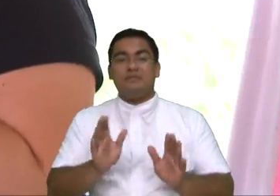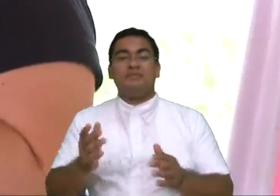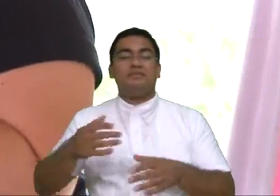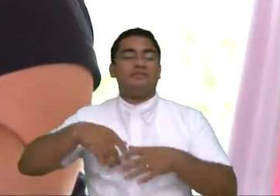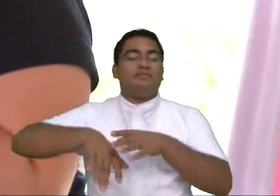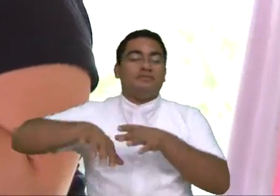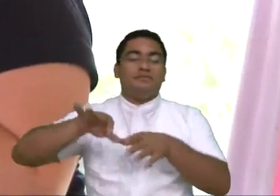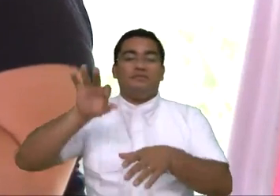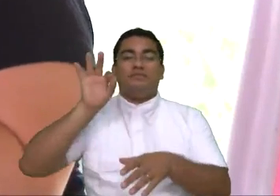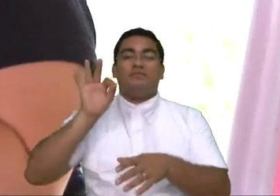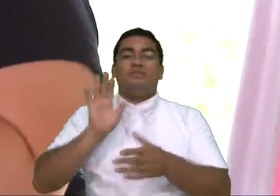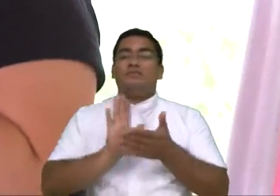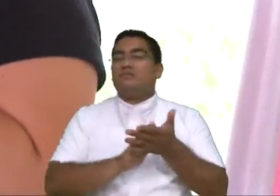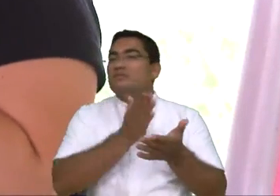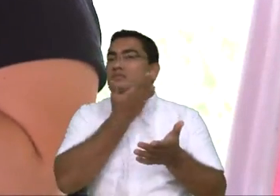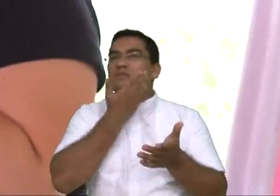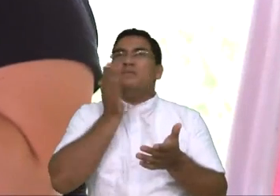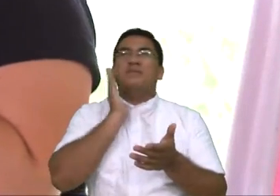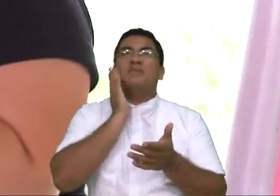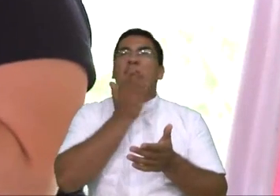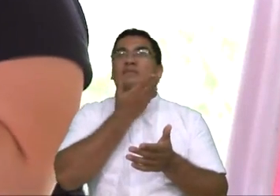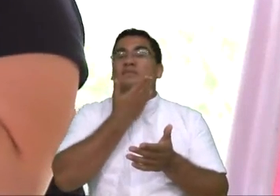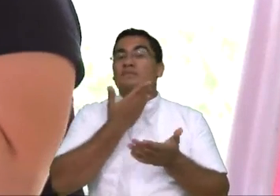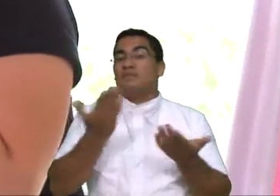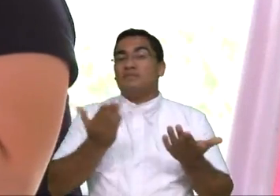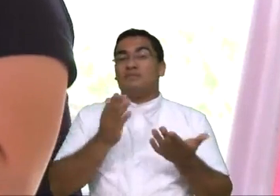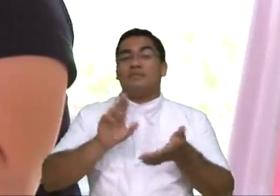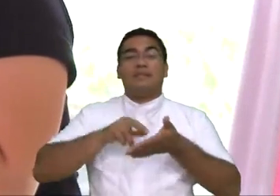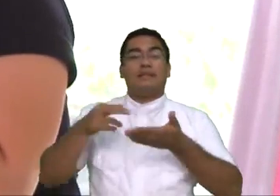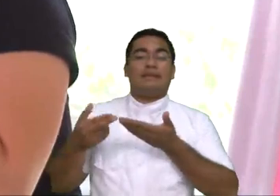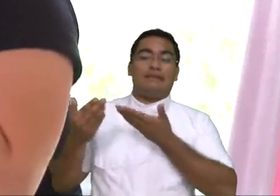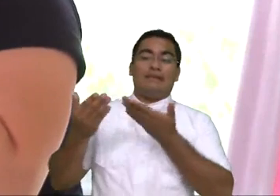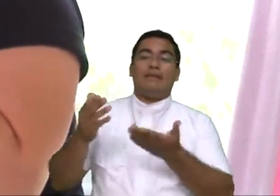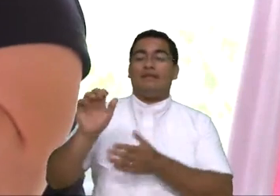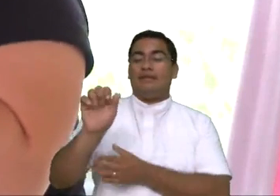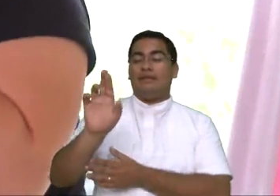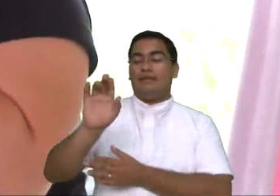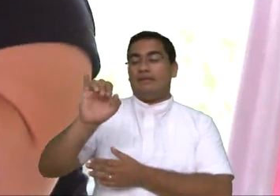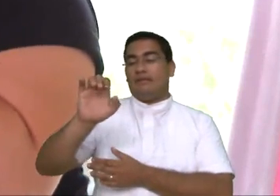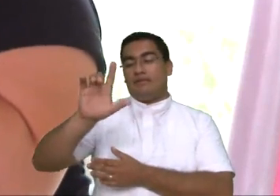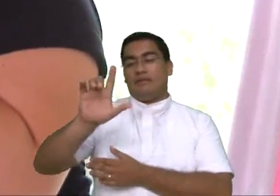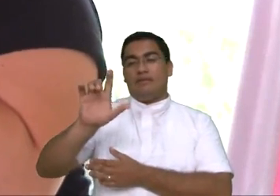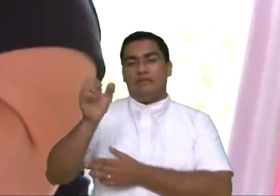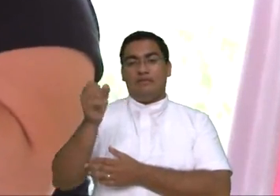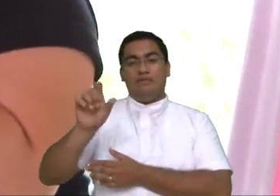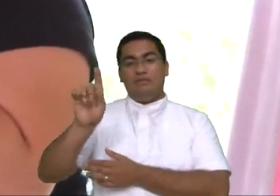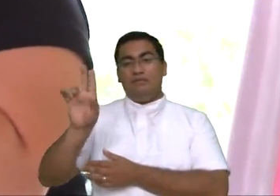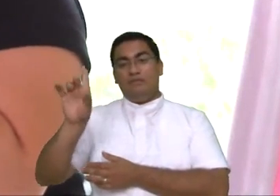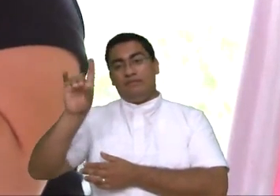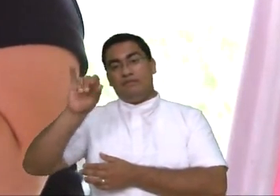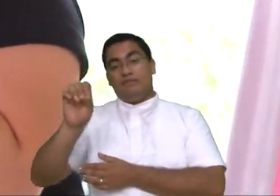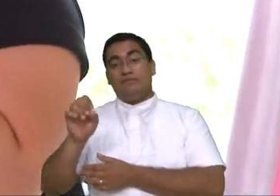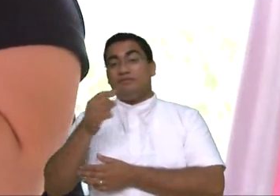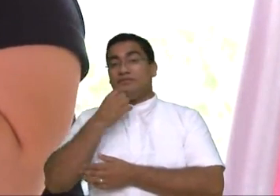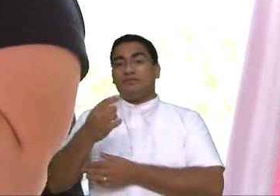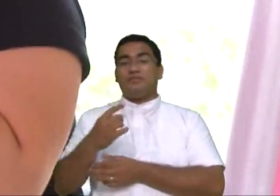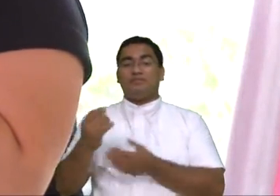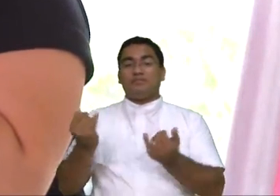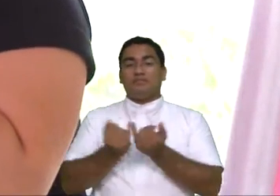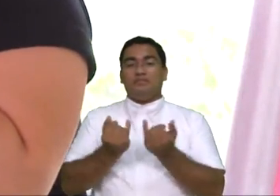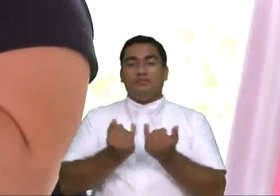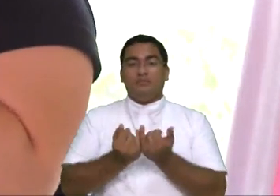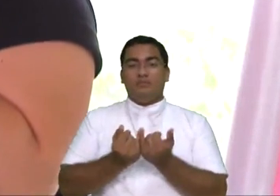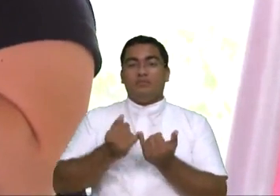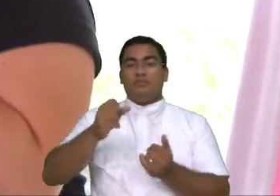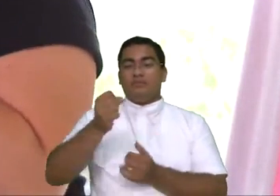rifa de maquillaje patrocinado por Arieli Makeup Studio, que es Sharon Beteta, una